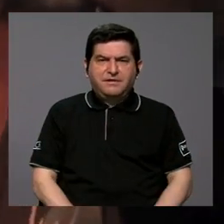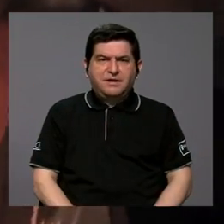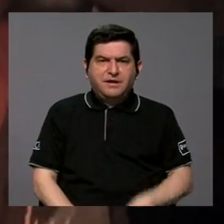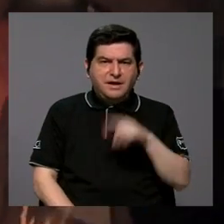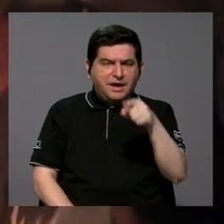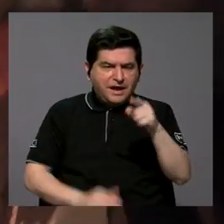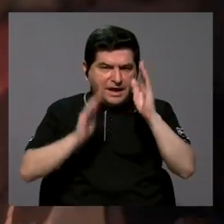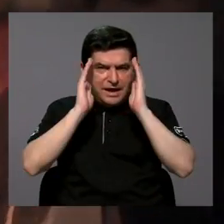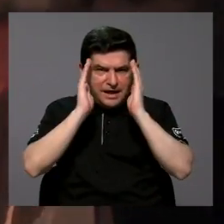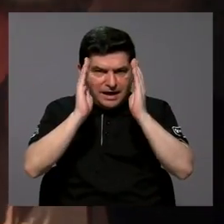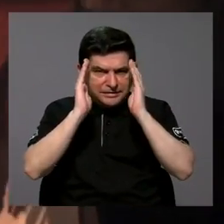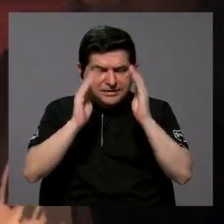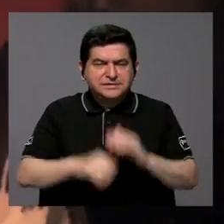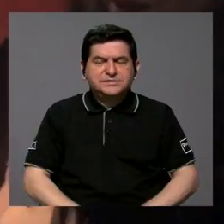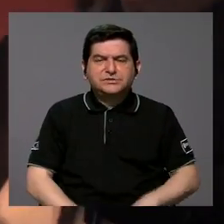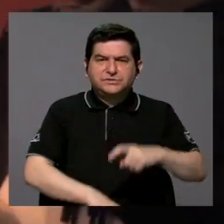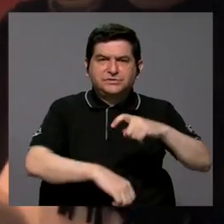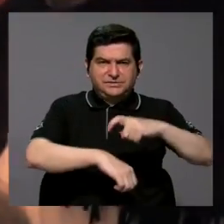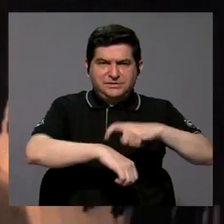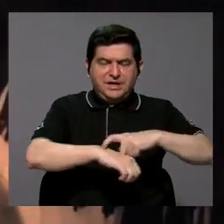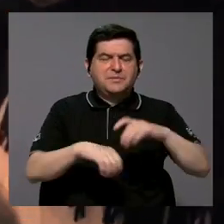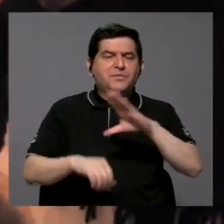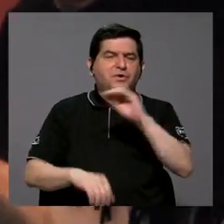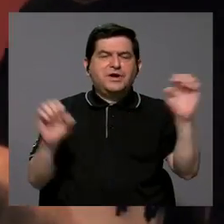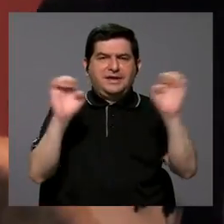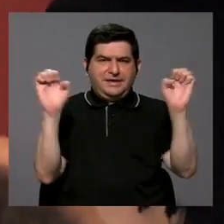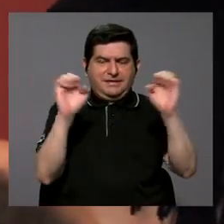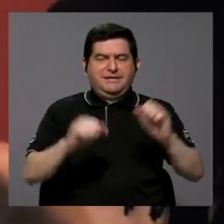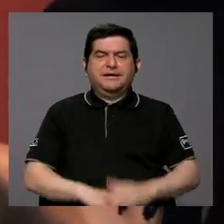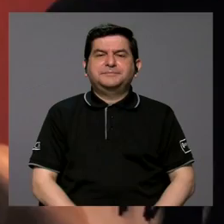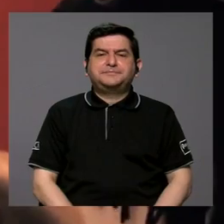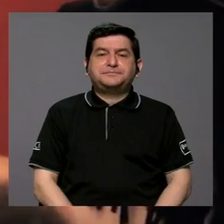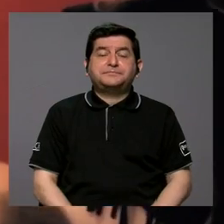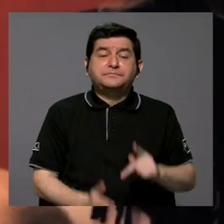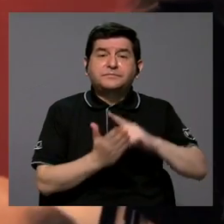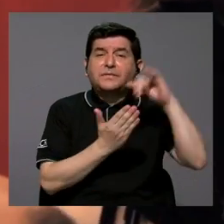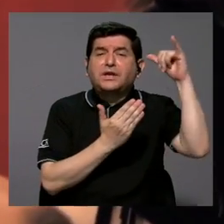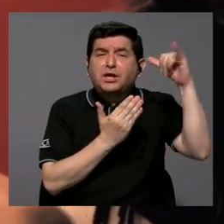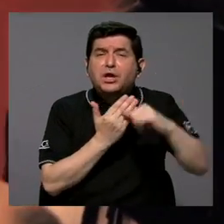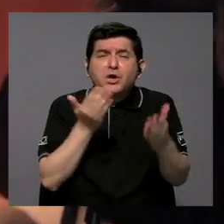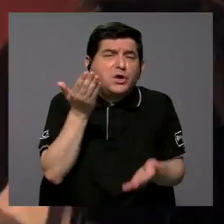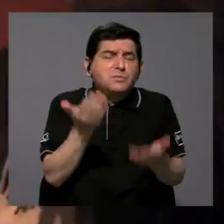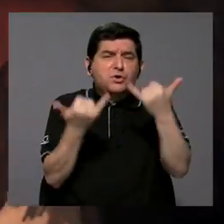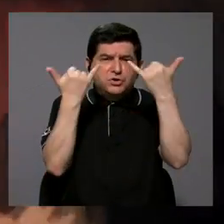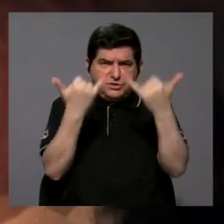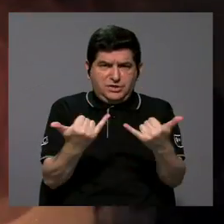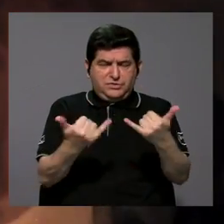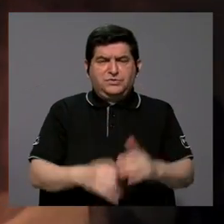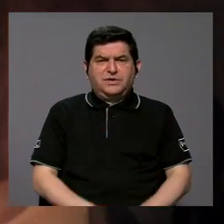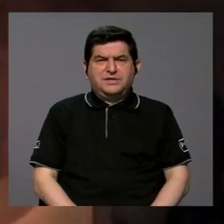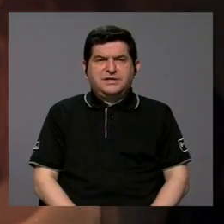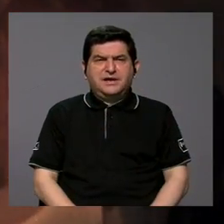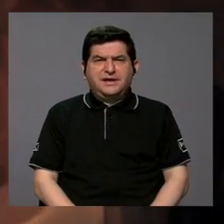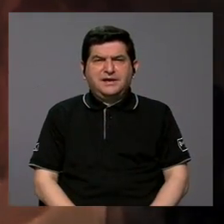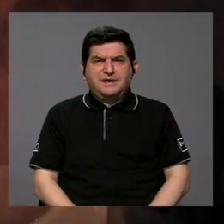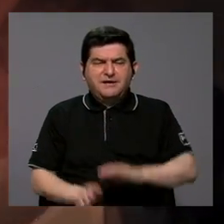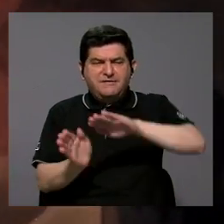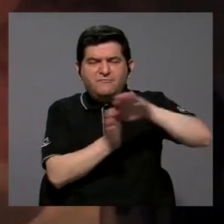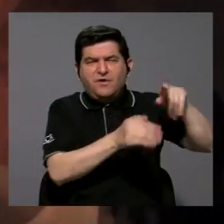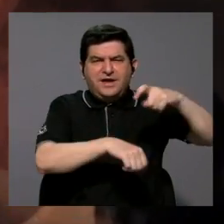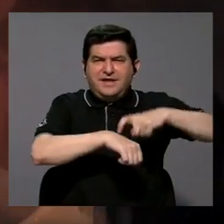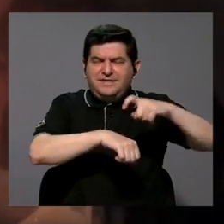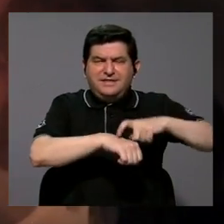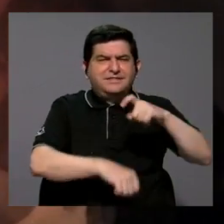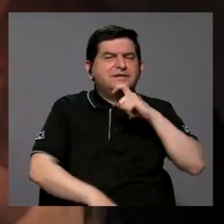que le dedicaran esa cantidad de energía y de tiempo. ¿Y cuál fue ese proyecto que, tal vez ya saliéndonos un poco de estos